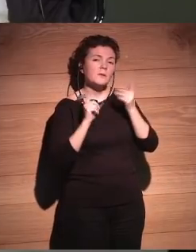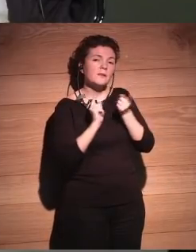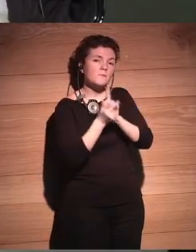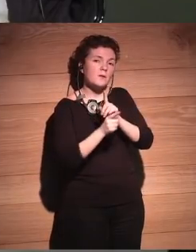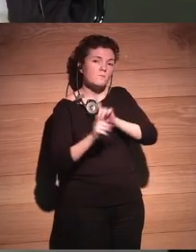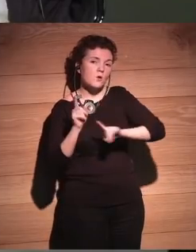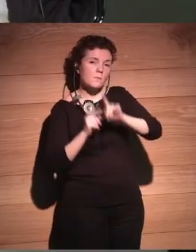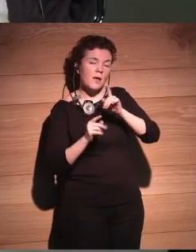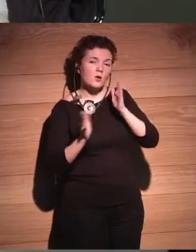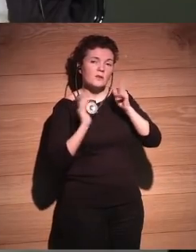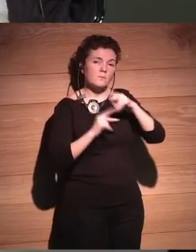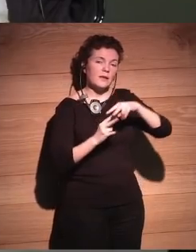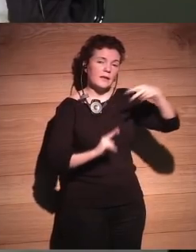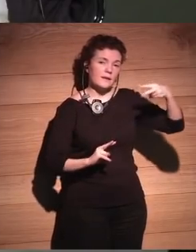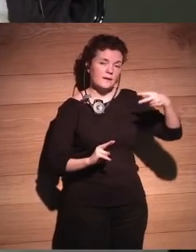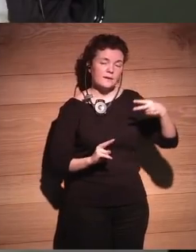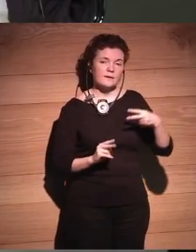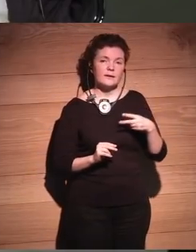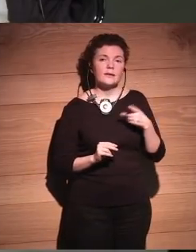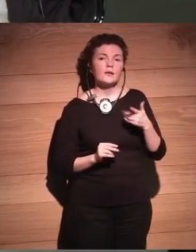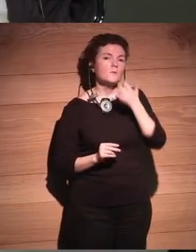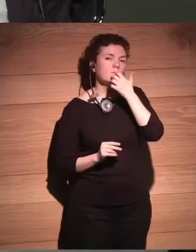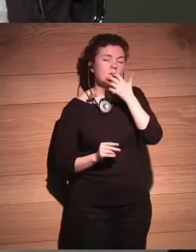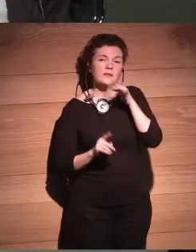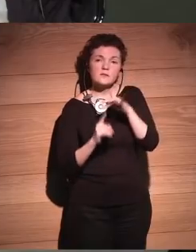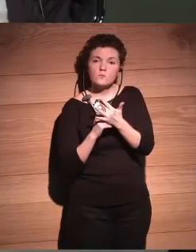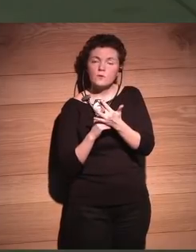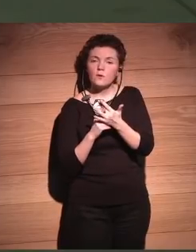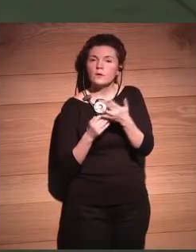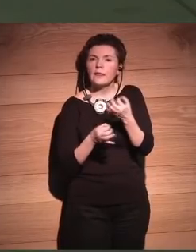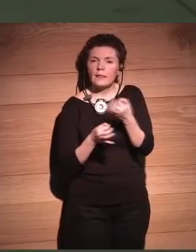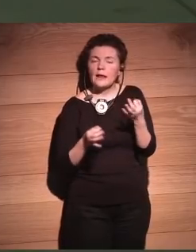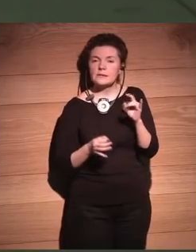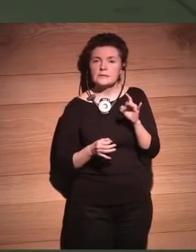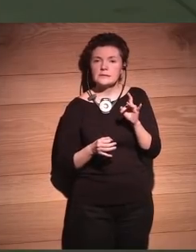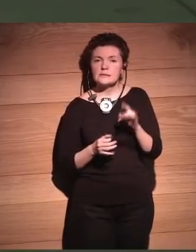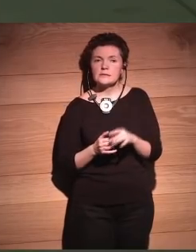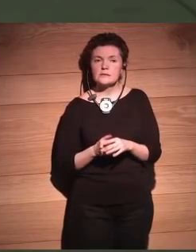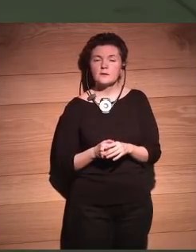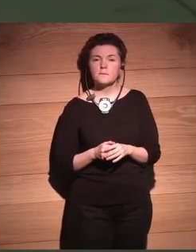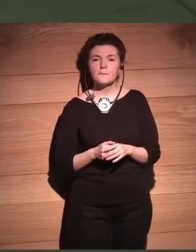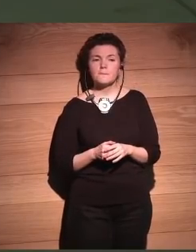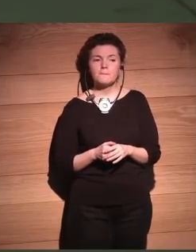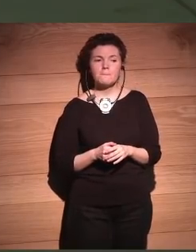problema con terapia génica. Ese es el caso y la situación ideal.